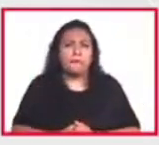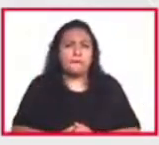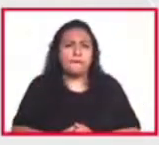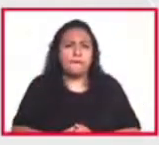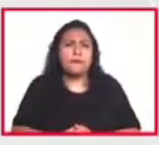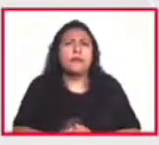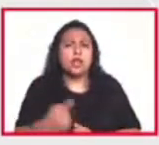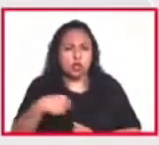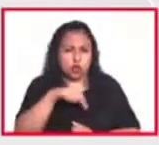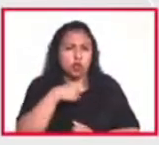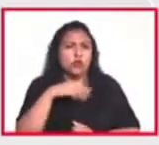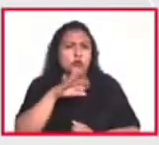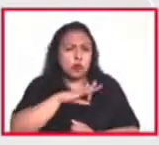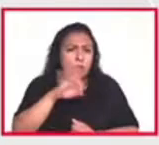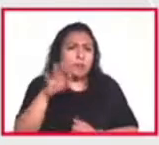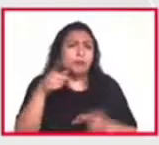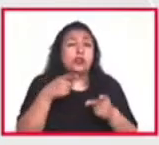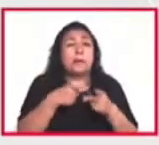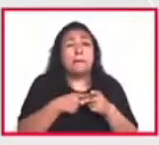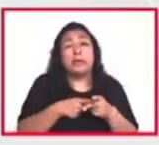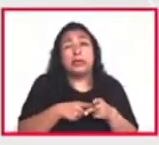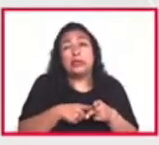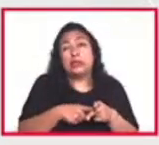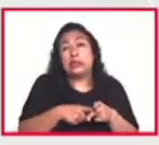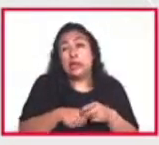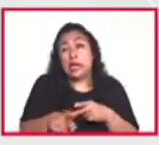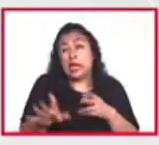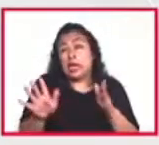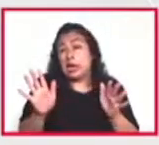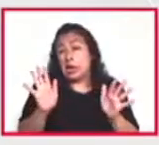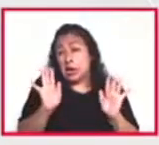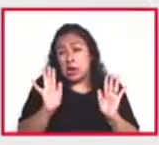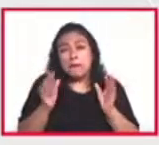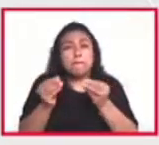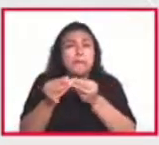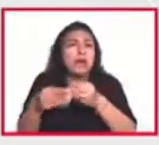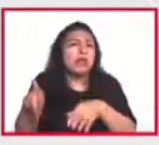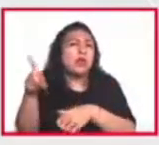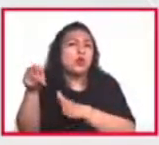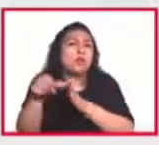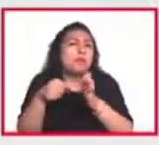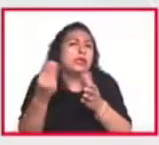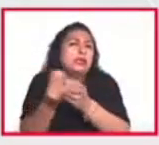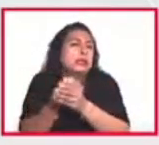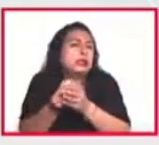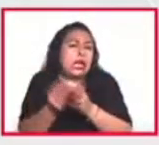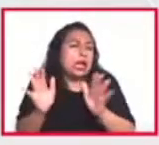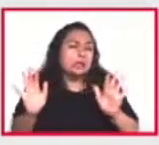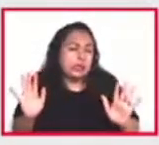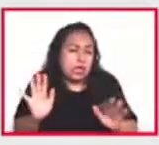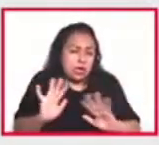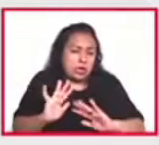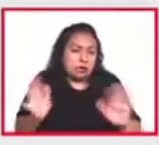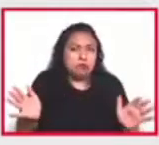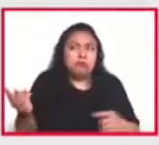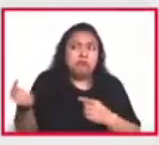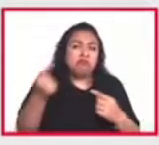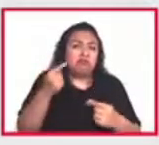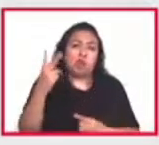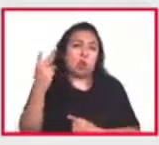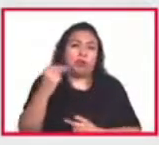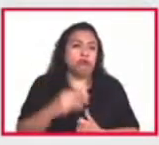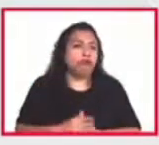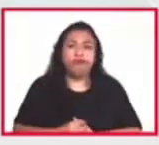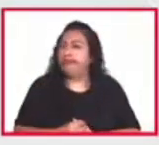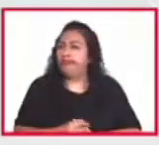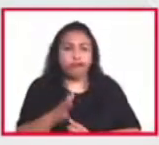nosotros podríamos empezar, que nada más perdería un mes de clases. Entonces nos dijo que no